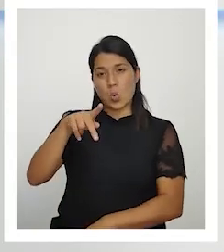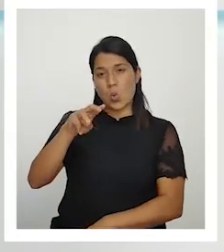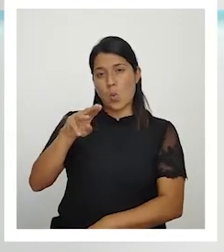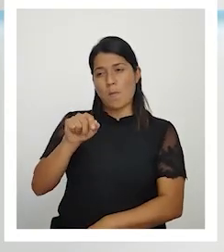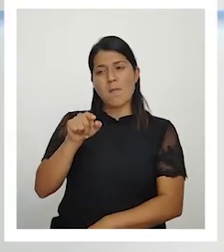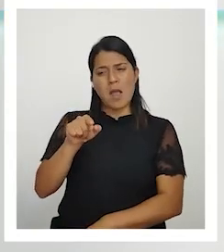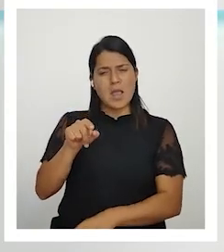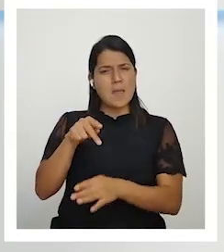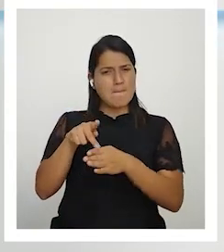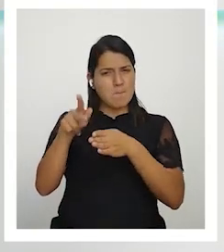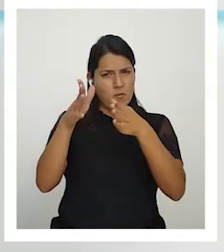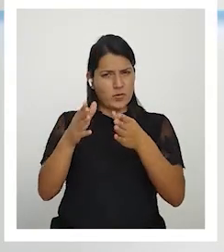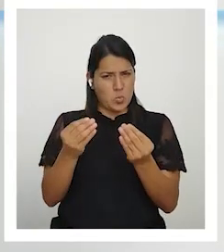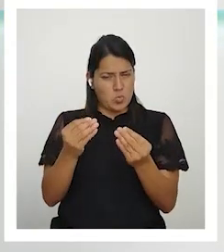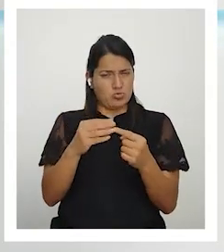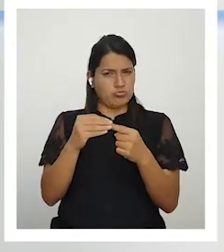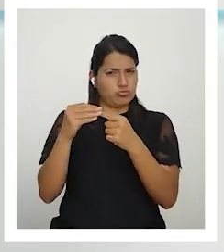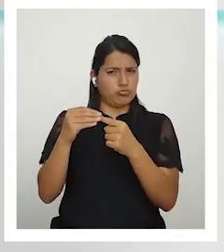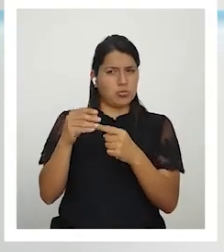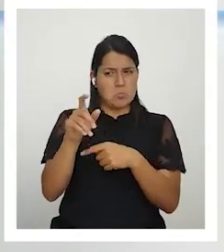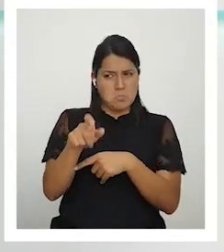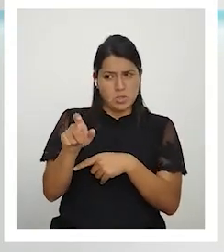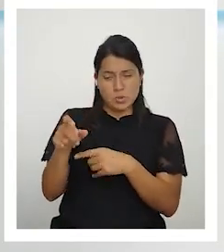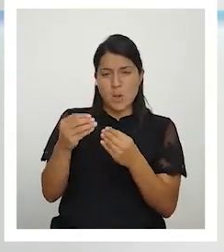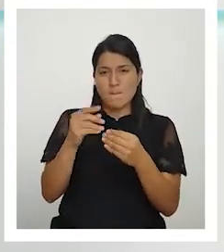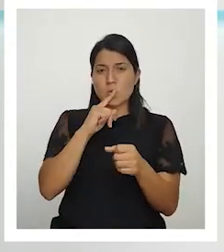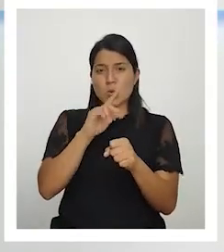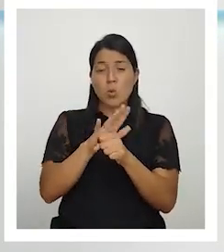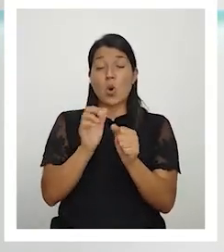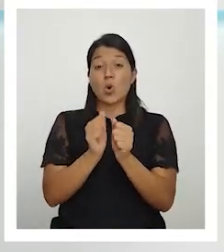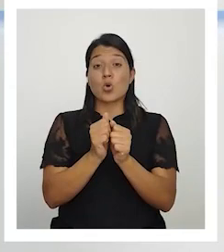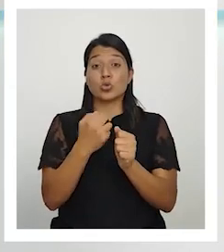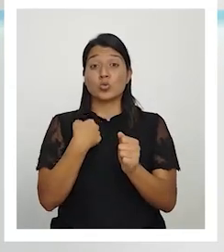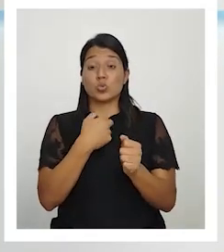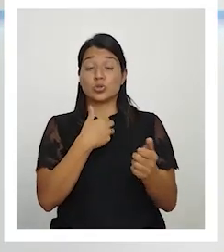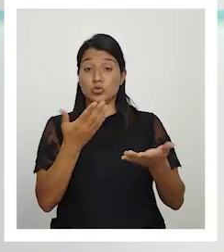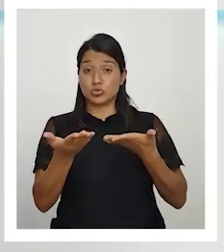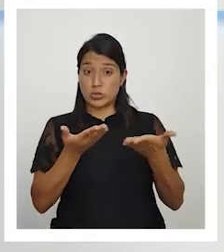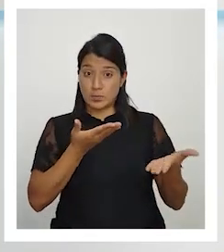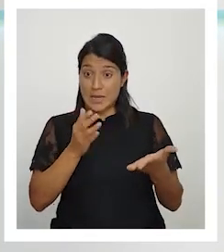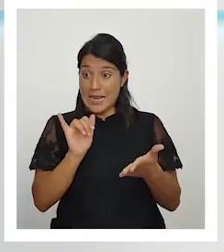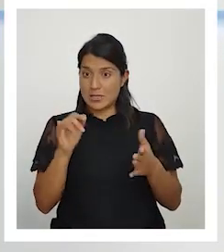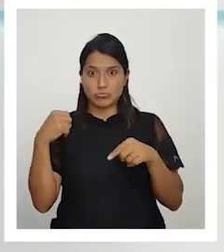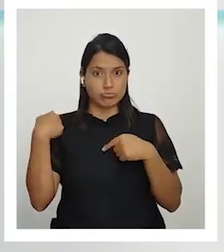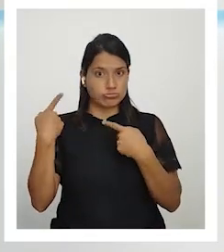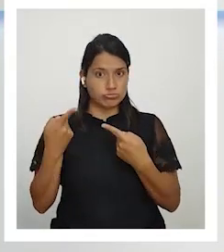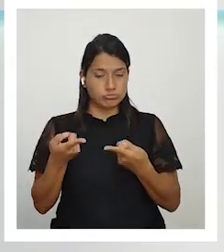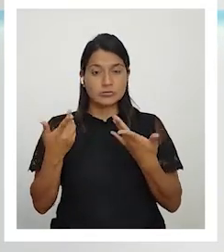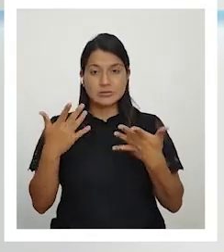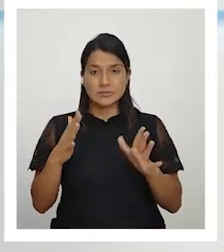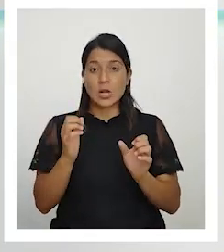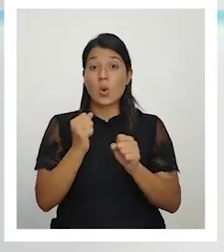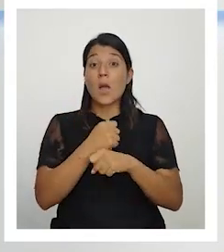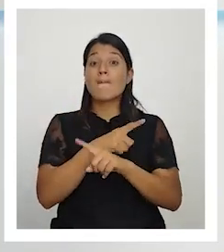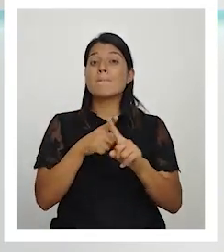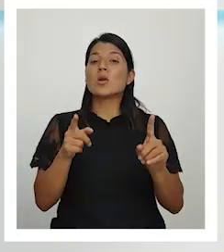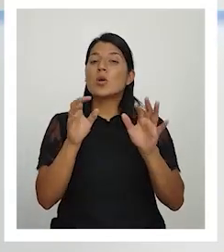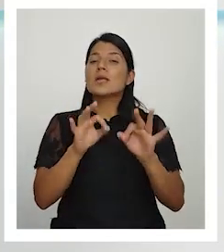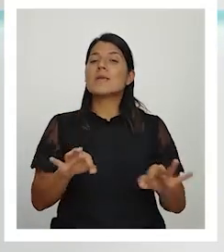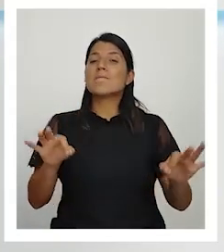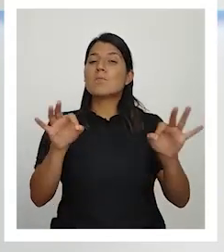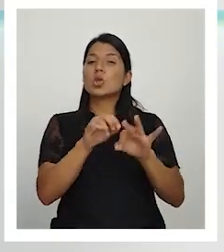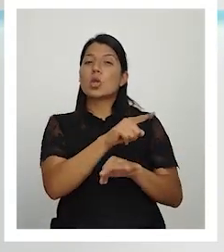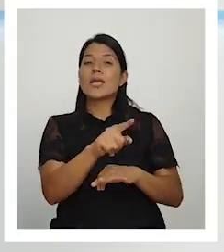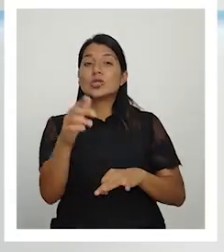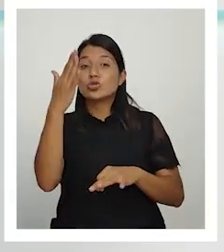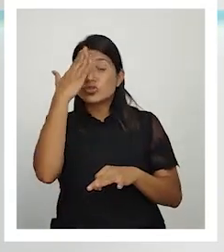pues gente muy comprometida con el servicio que realizamos, ¿verdad? Eso lo venimos haciendo, pero aquí es importante que ellos sepan que algo está pasando, ¿verdad?